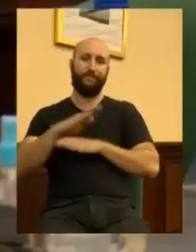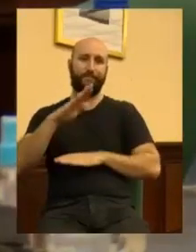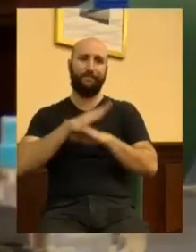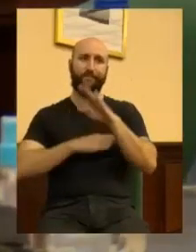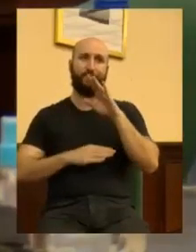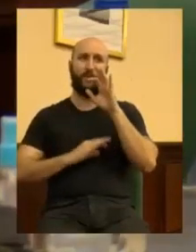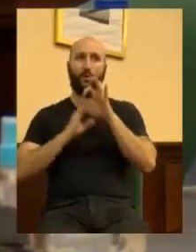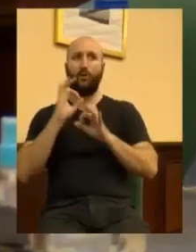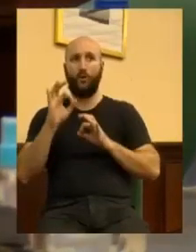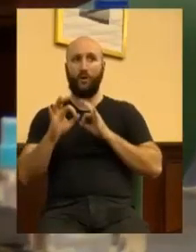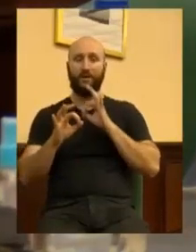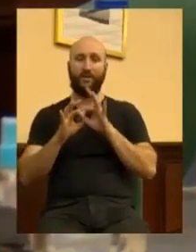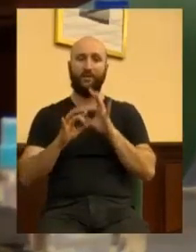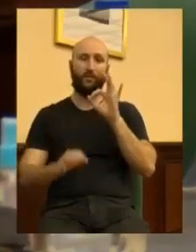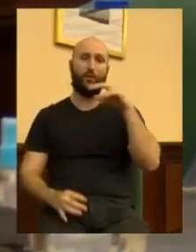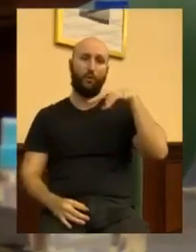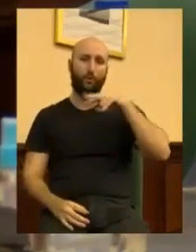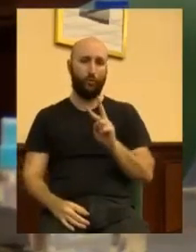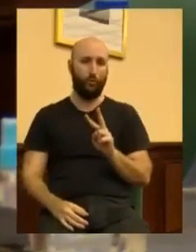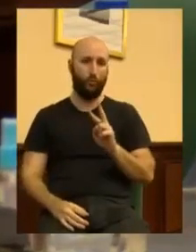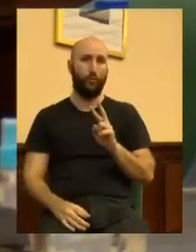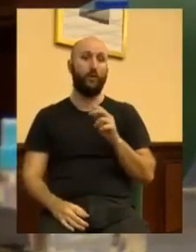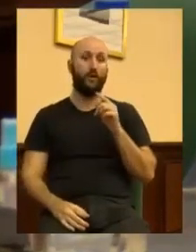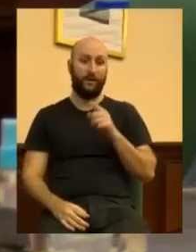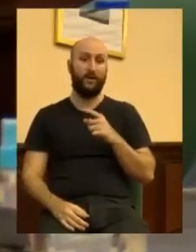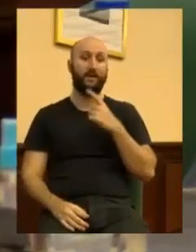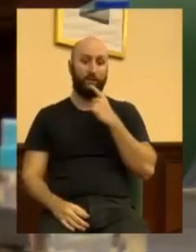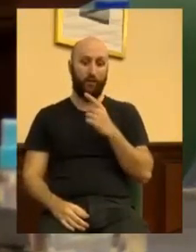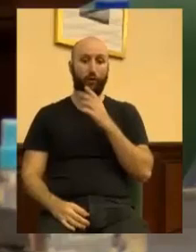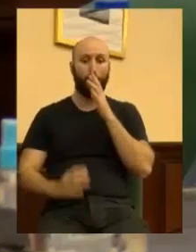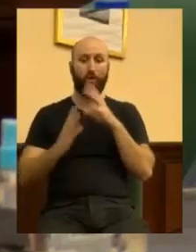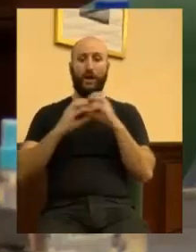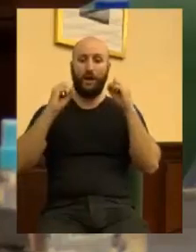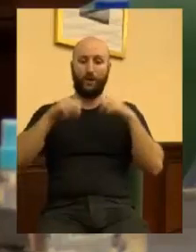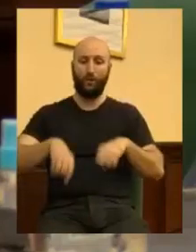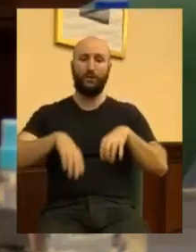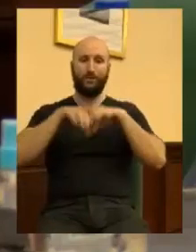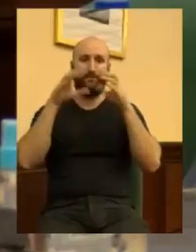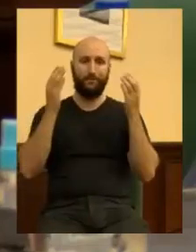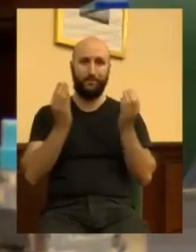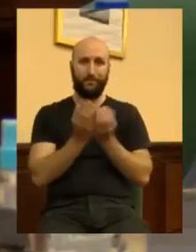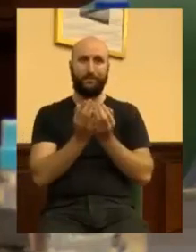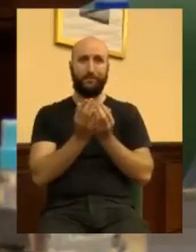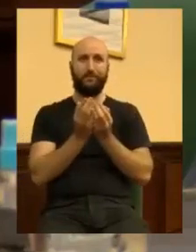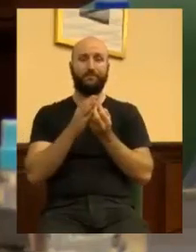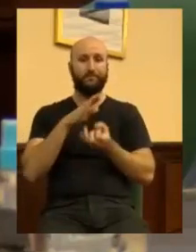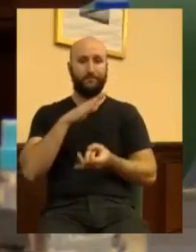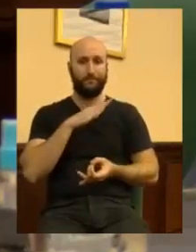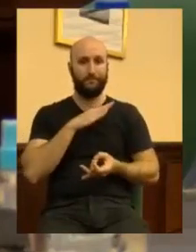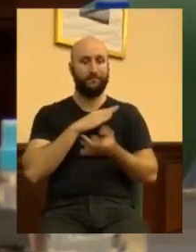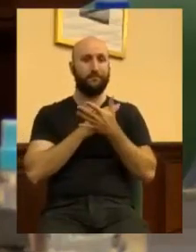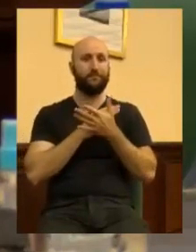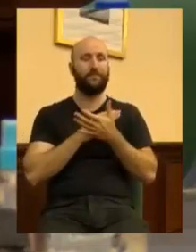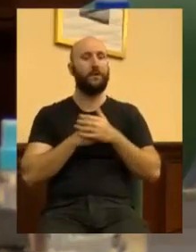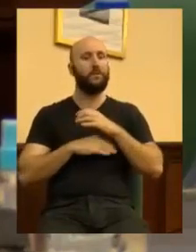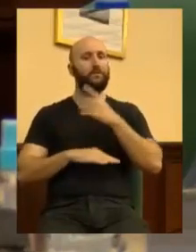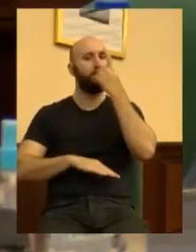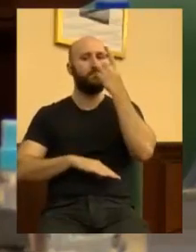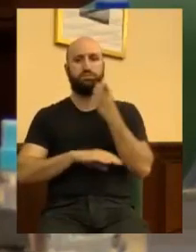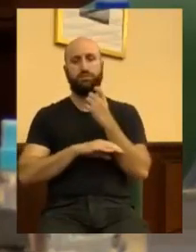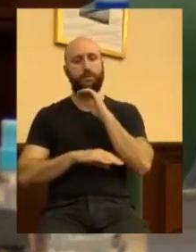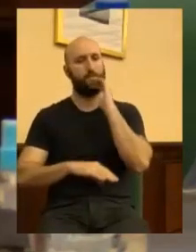la Organización de las Naciones Unidas, lo digo porque los acuerdos internacionales que se suscriben son de obligado